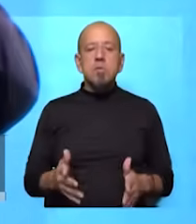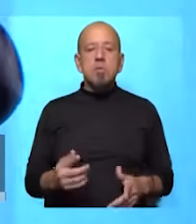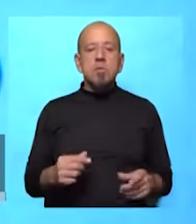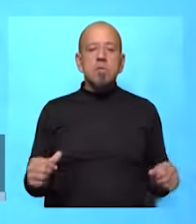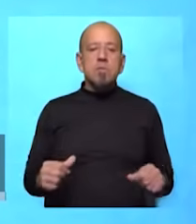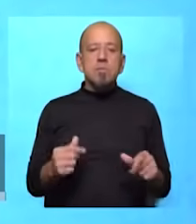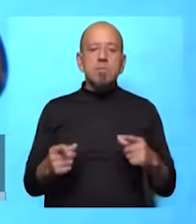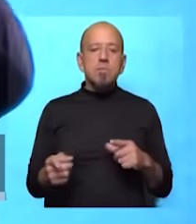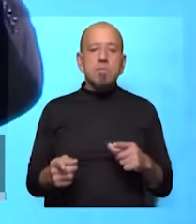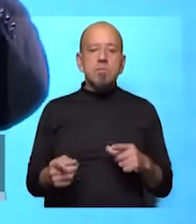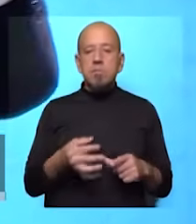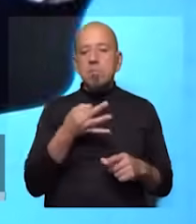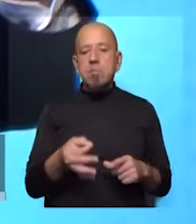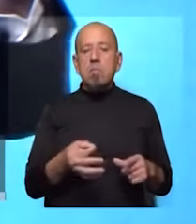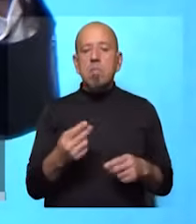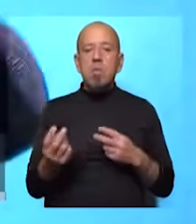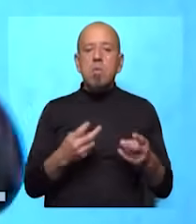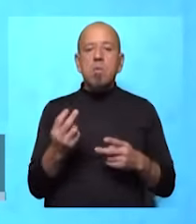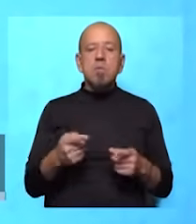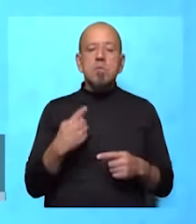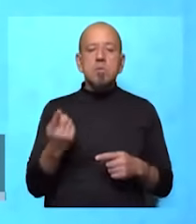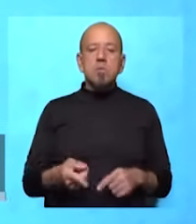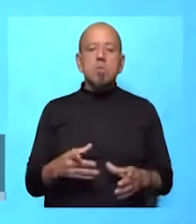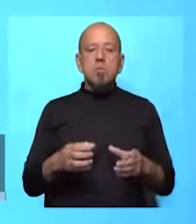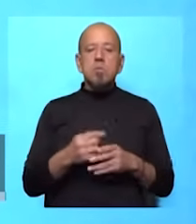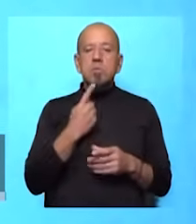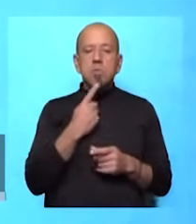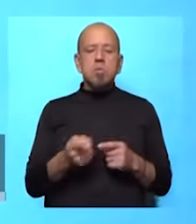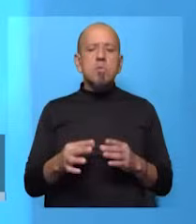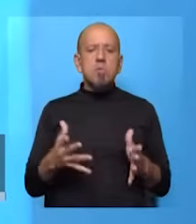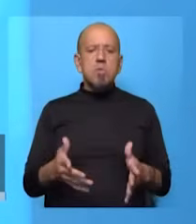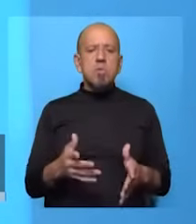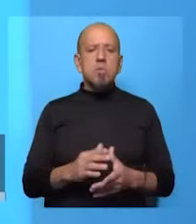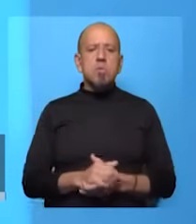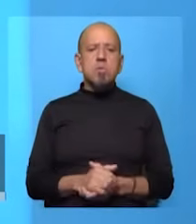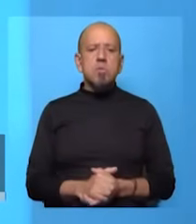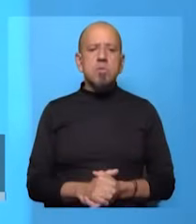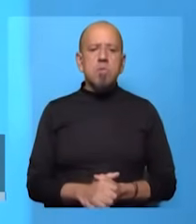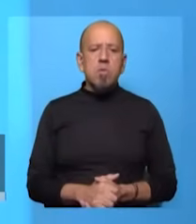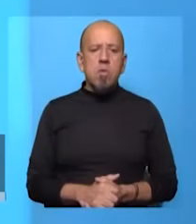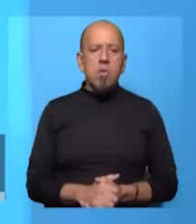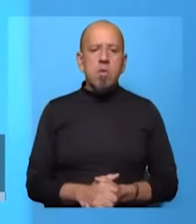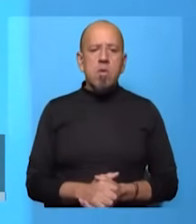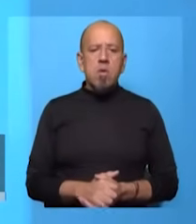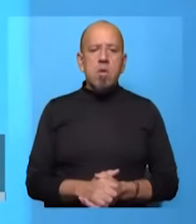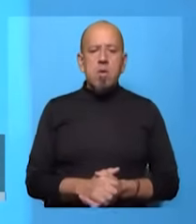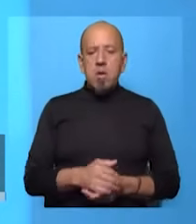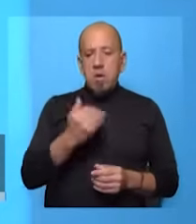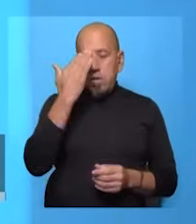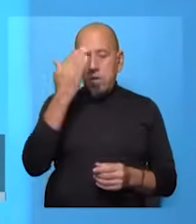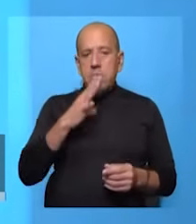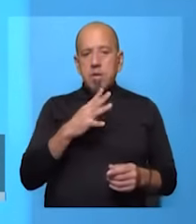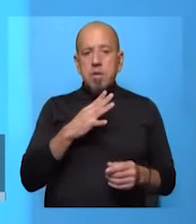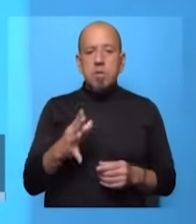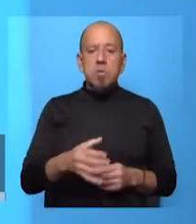puentes que él dice no de ir a buscar votantes de otros partidos políticos pasa por ahí la clave de la elección Sí por supuesto el frente tiene que recuperar lo que